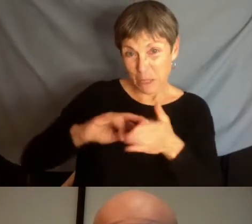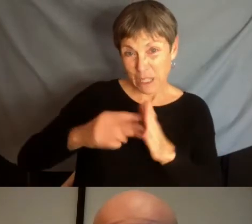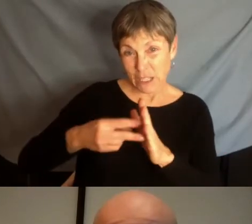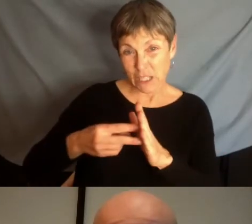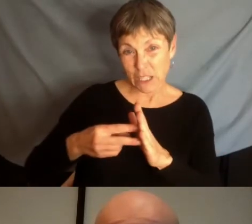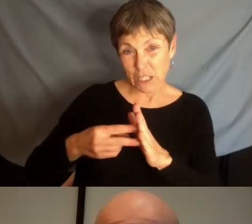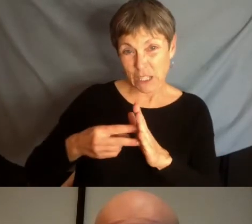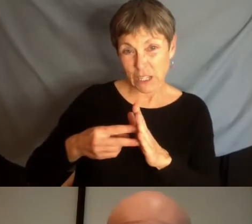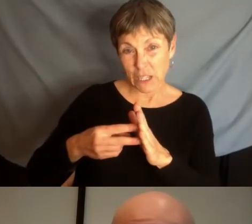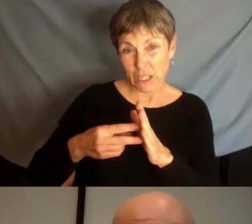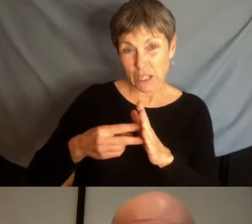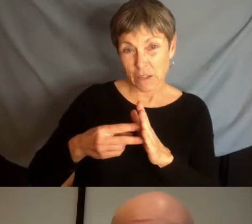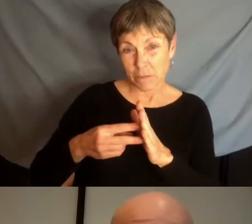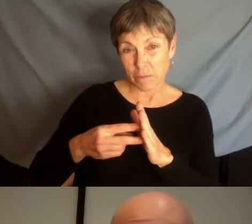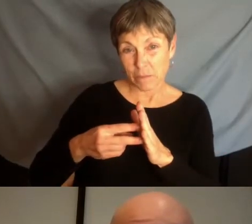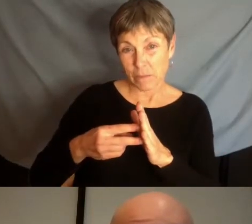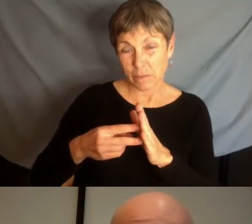significa que